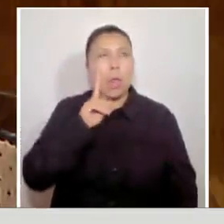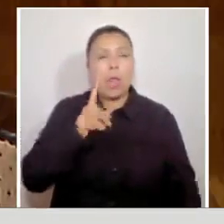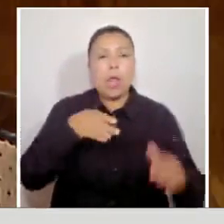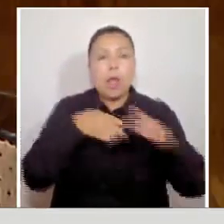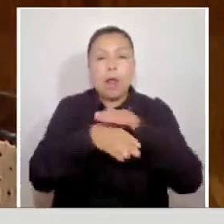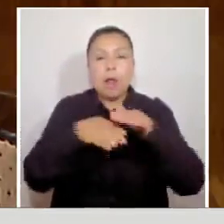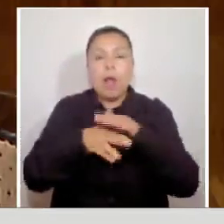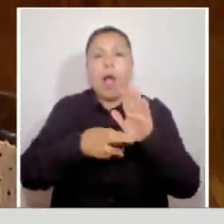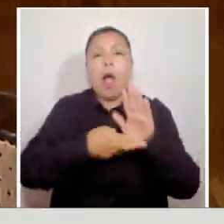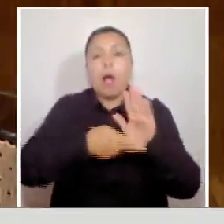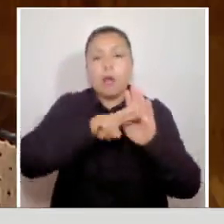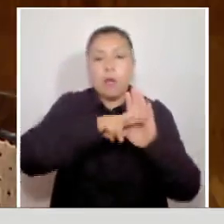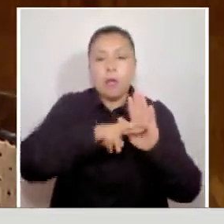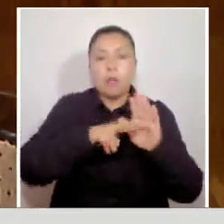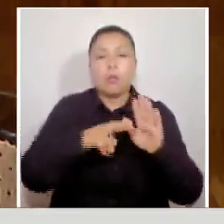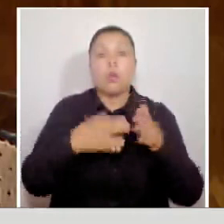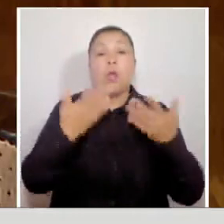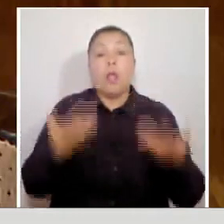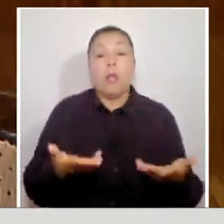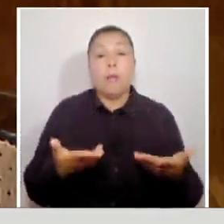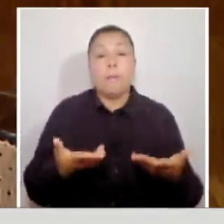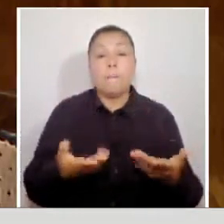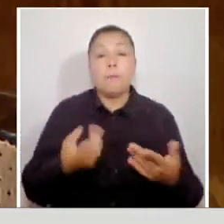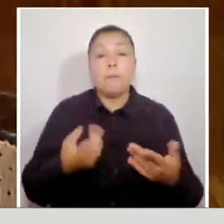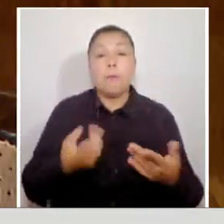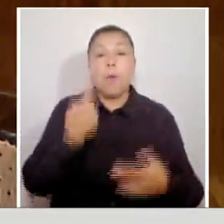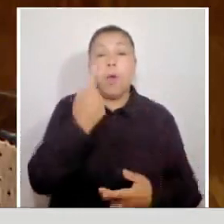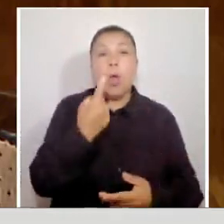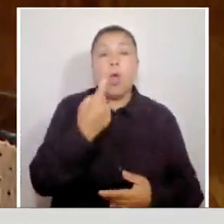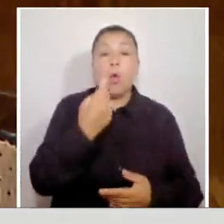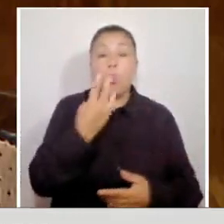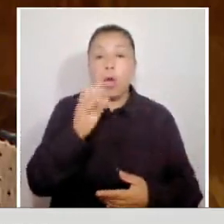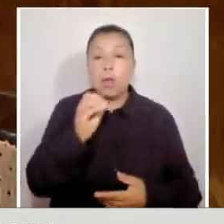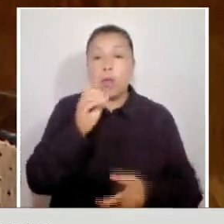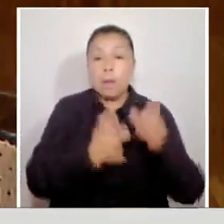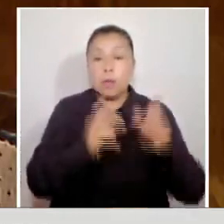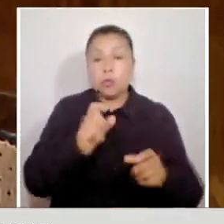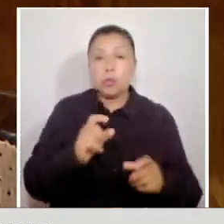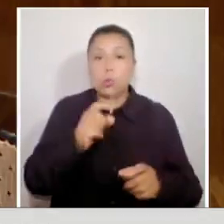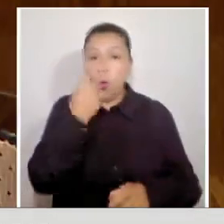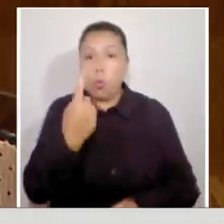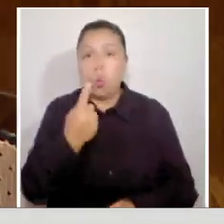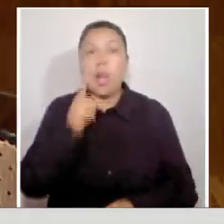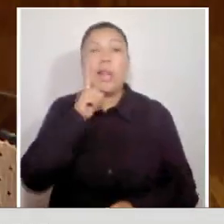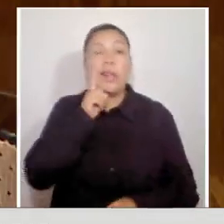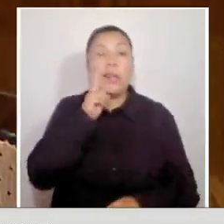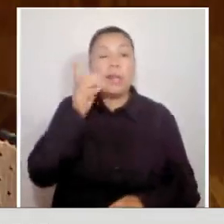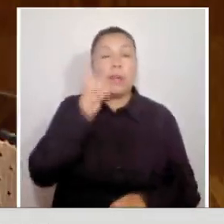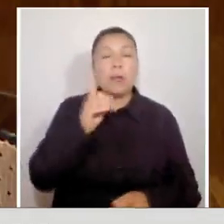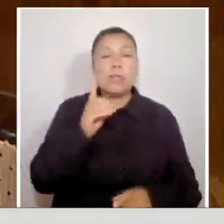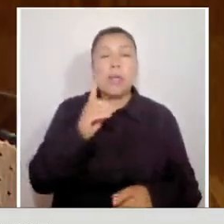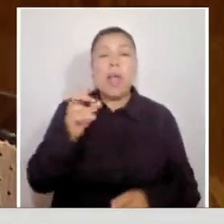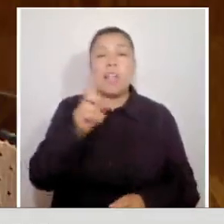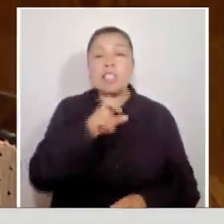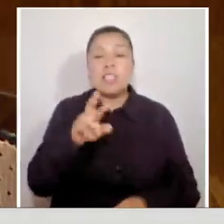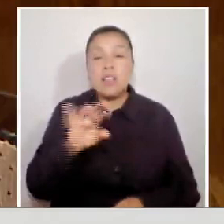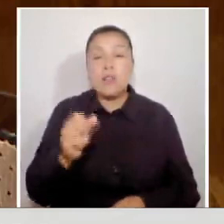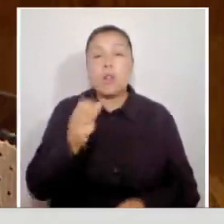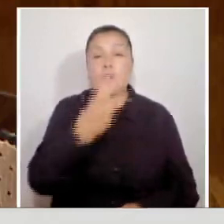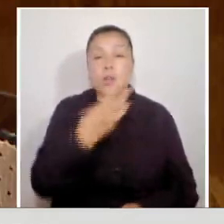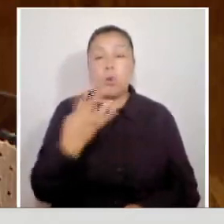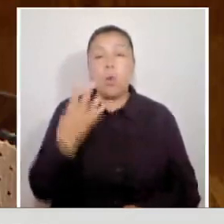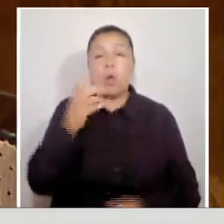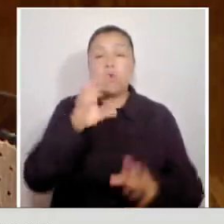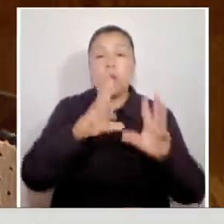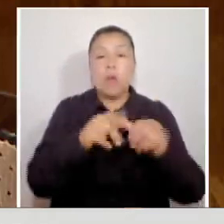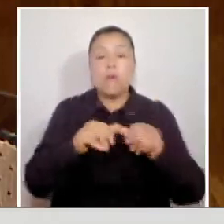rehabilitación es más una de cada 40 personas tiene una discapacidad de grado Severo y el 34,6 por de los hogares